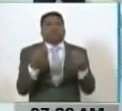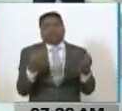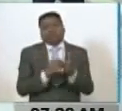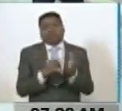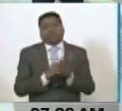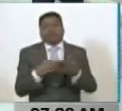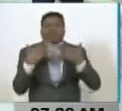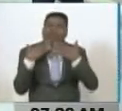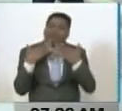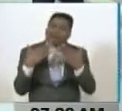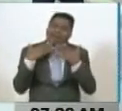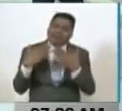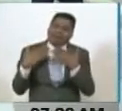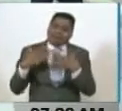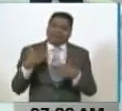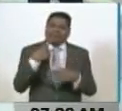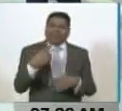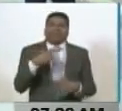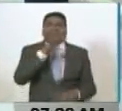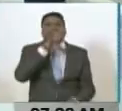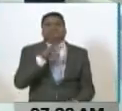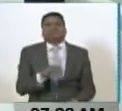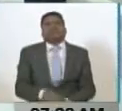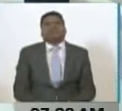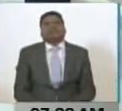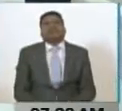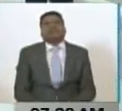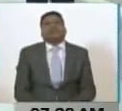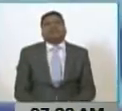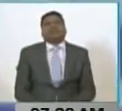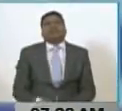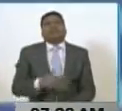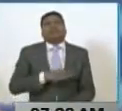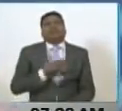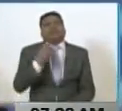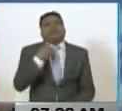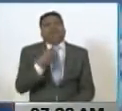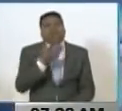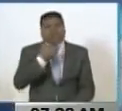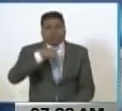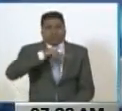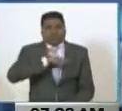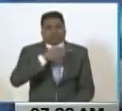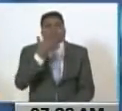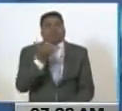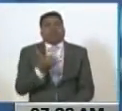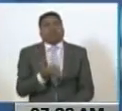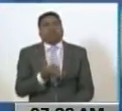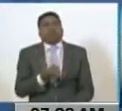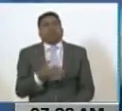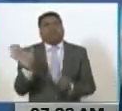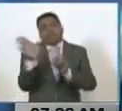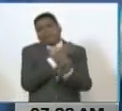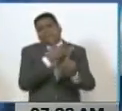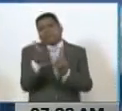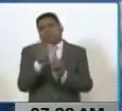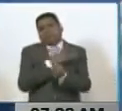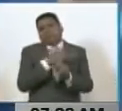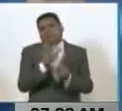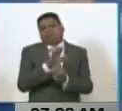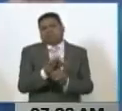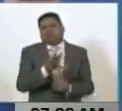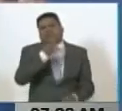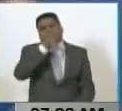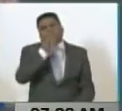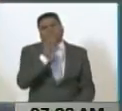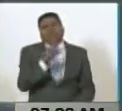muy agradecidos en eso. Lo puedo decir por vivencia propia, porque nosotros todavía hay gente que maltrata animales por gusto, Maigualida.